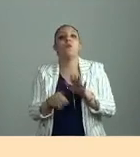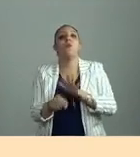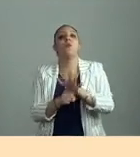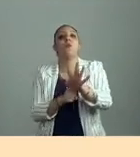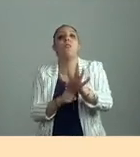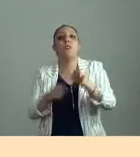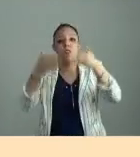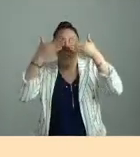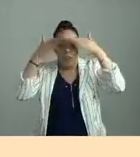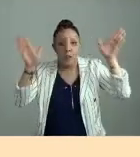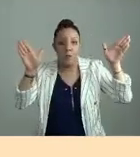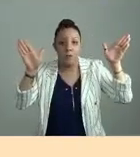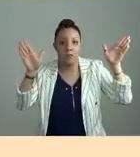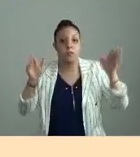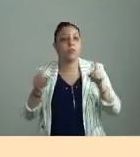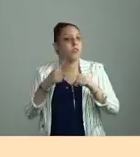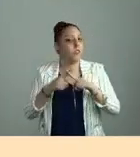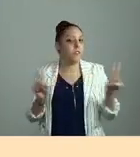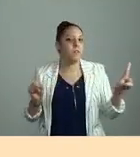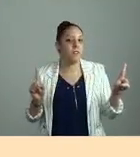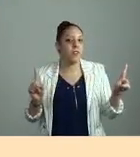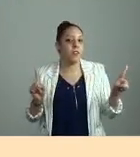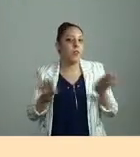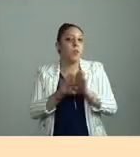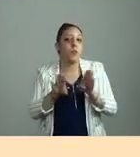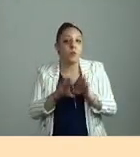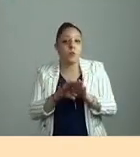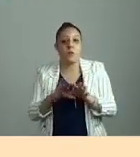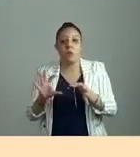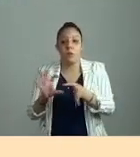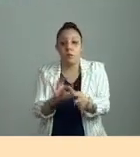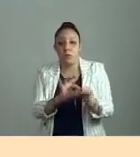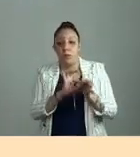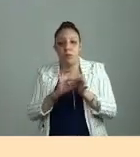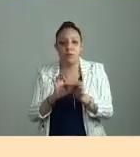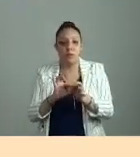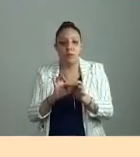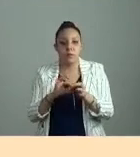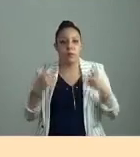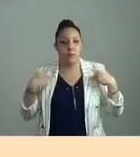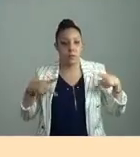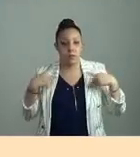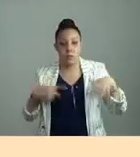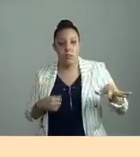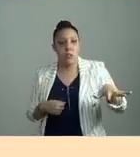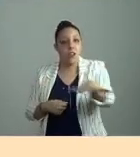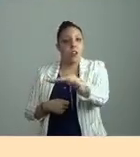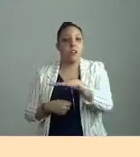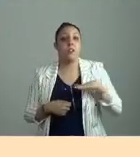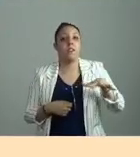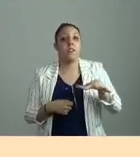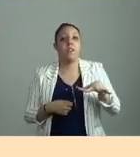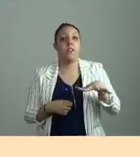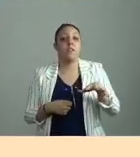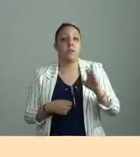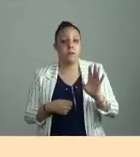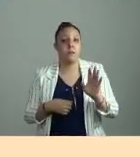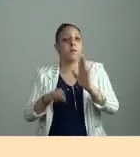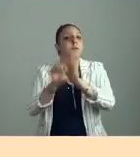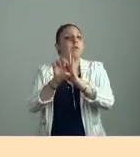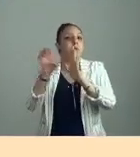historia del común no por ejemplo no de